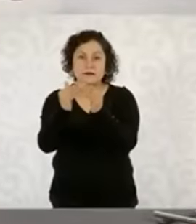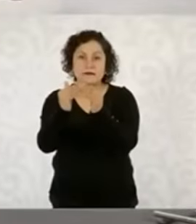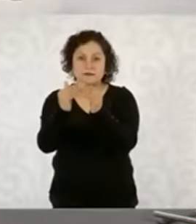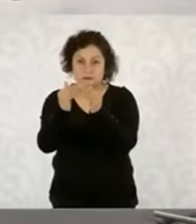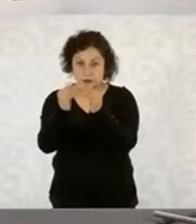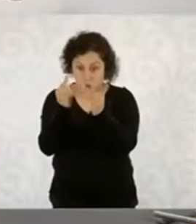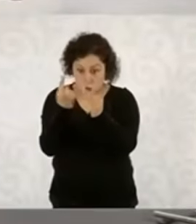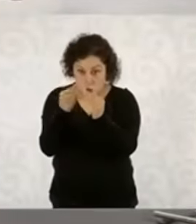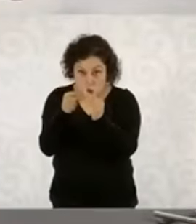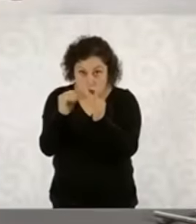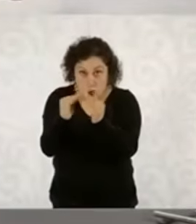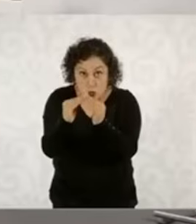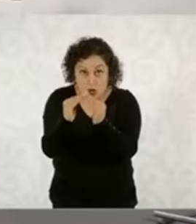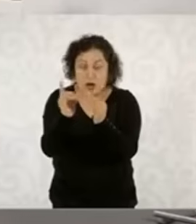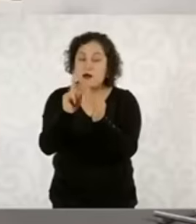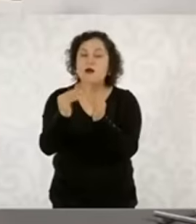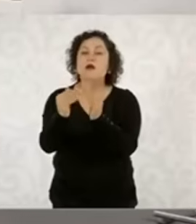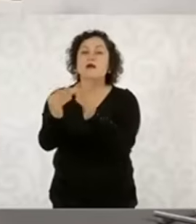que viviendas